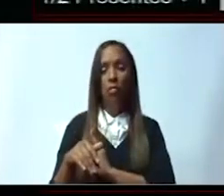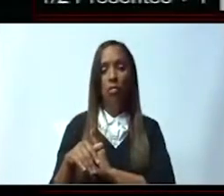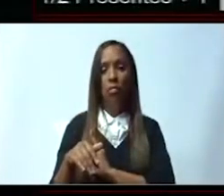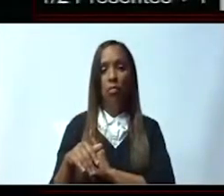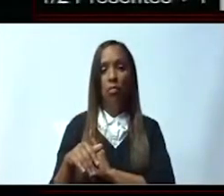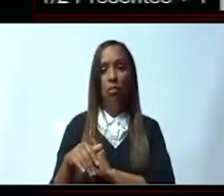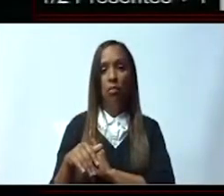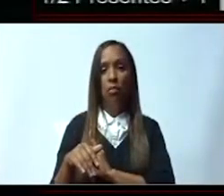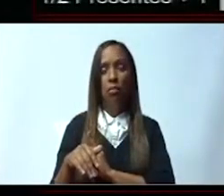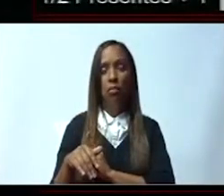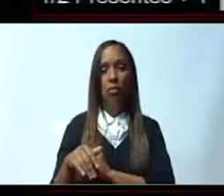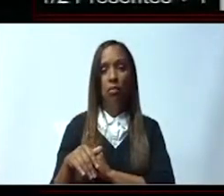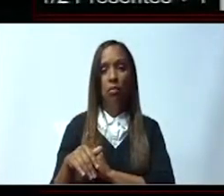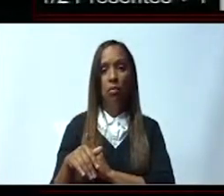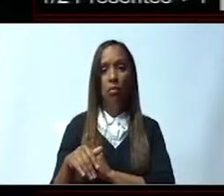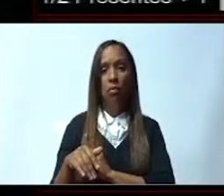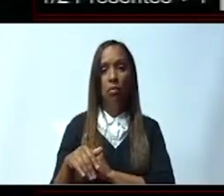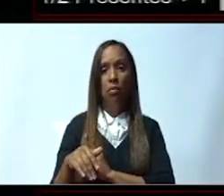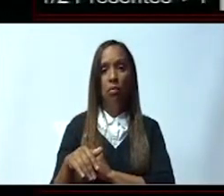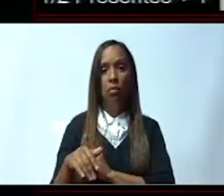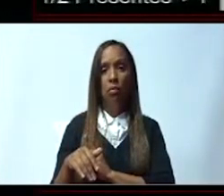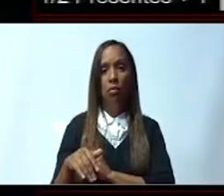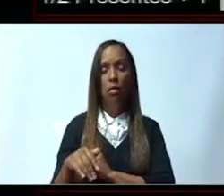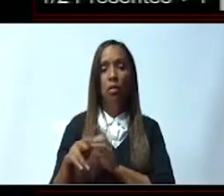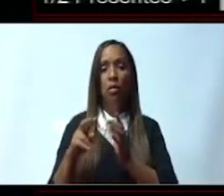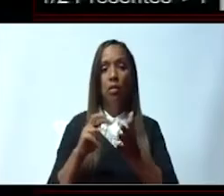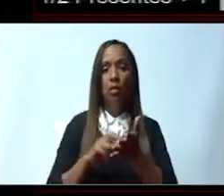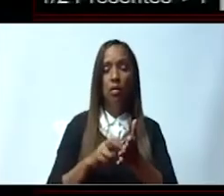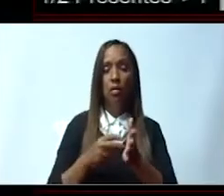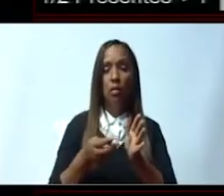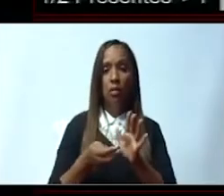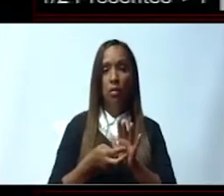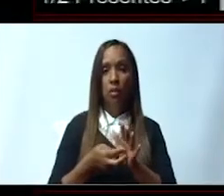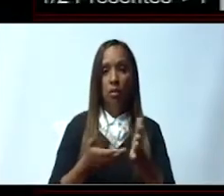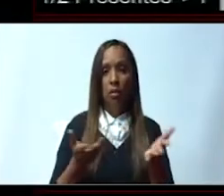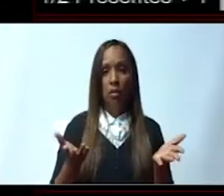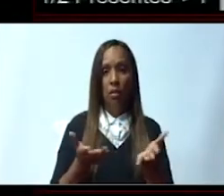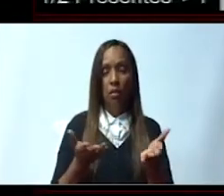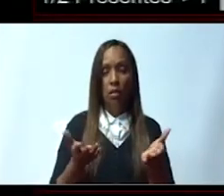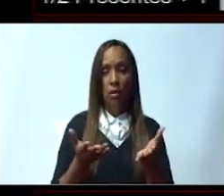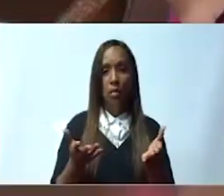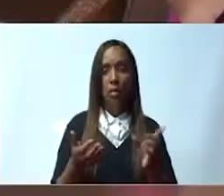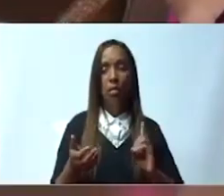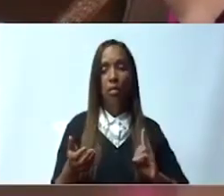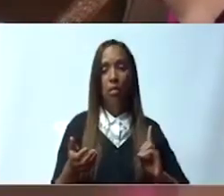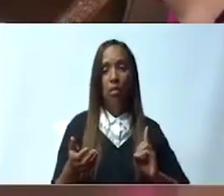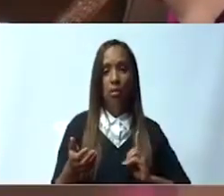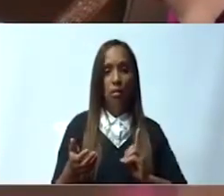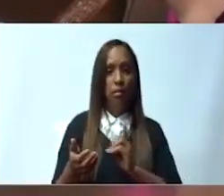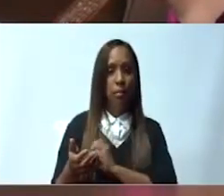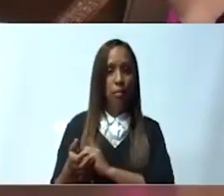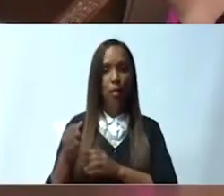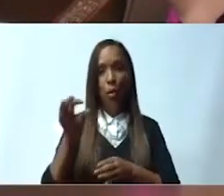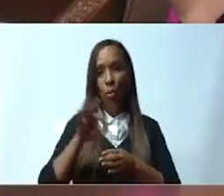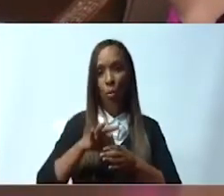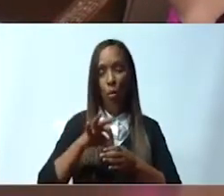lo que indica que hay casi 20 diputados que no ejercieron su derecho al voto. Votación no válida.